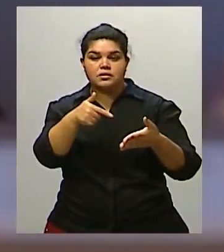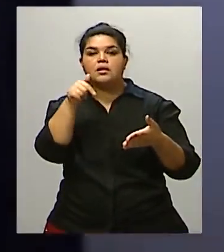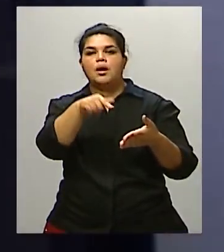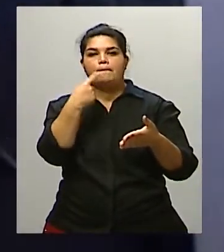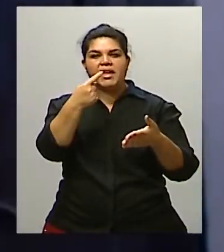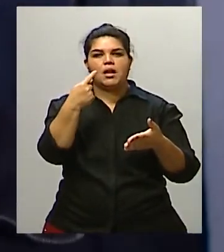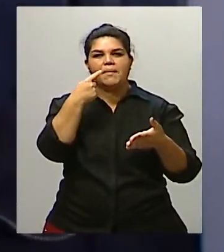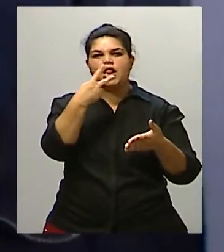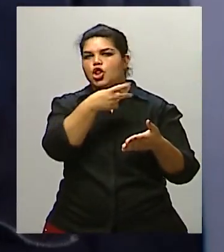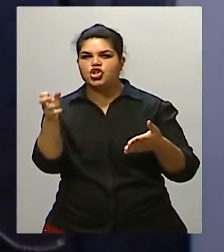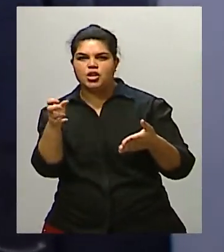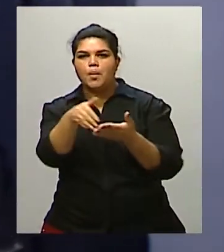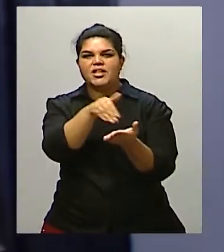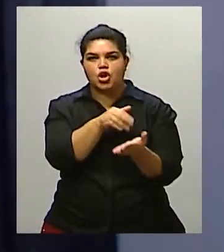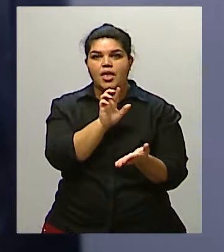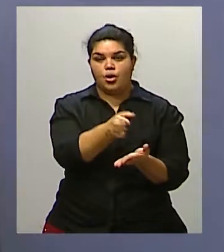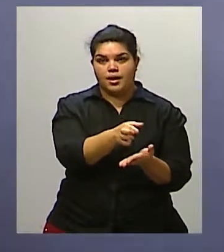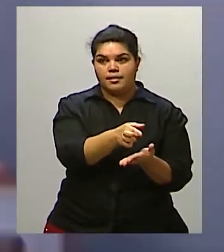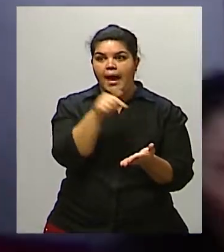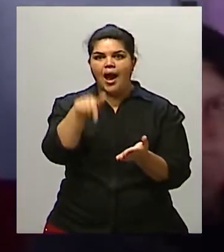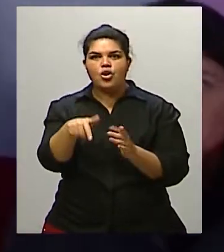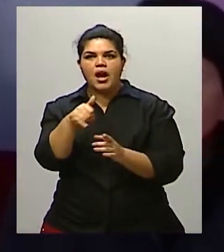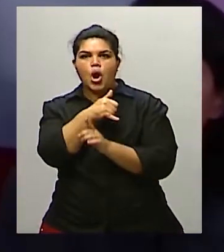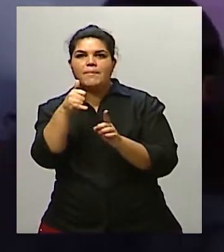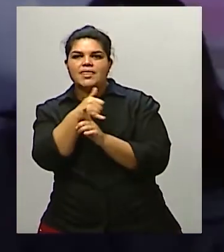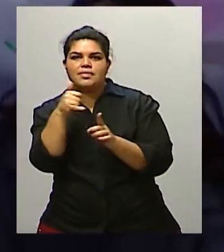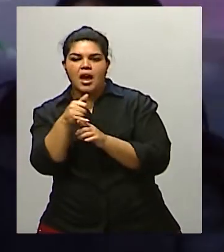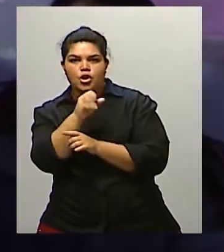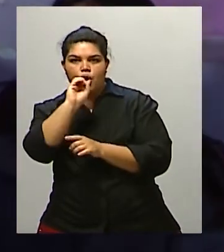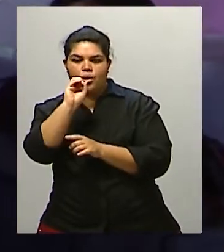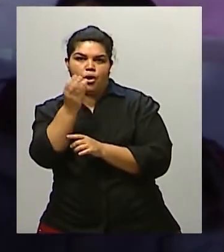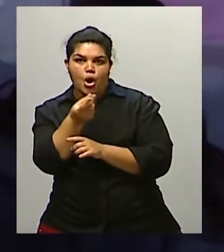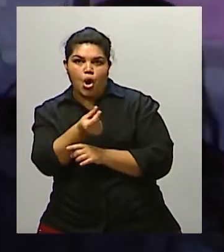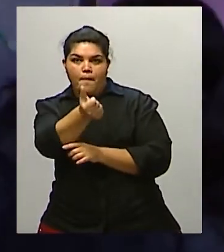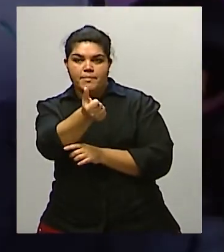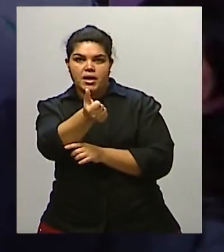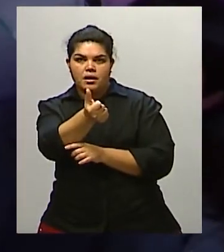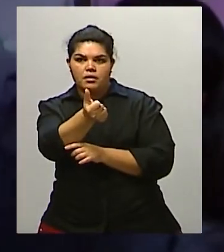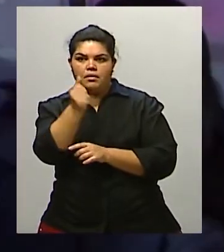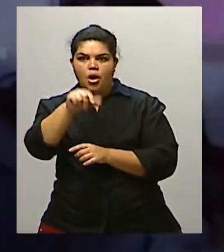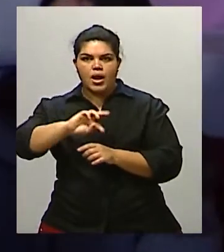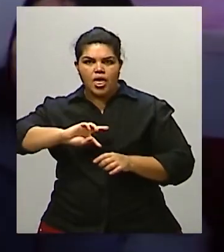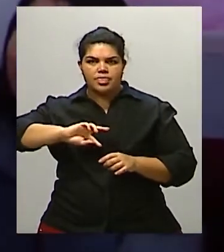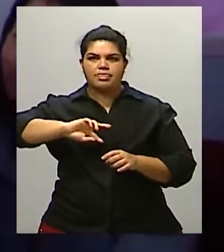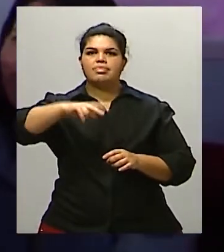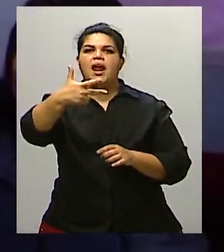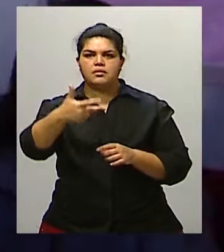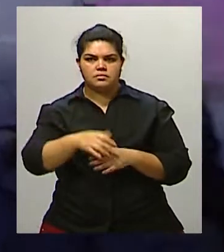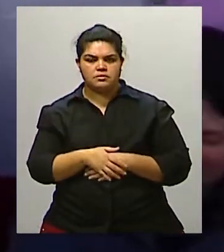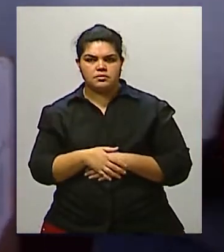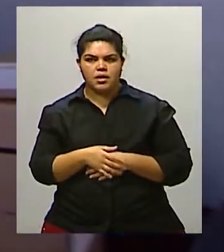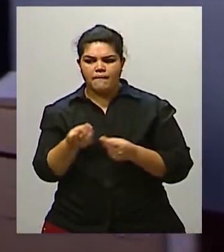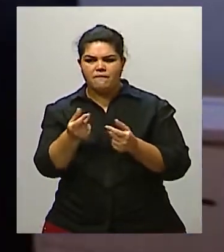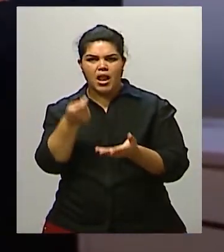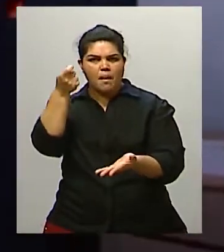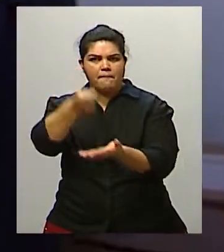comprado la mitad y ya hemos gastado 3.000 millones de dólares. Claro. Con la mitad hemos gastado el triple, producto del alza de los precios,